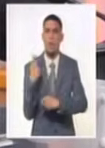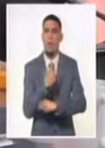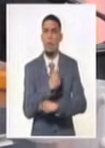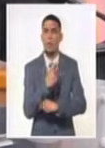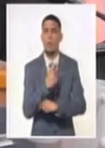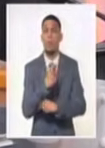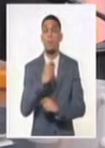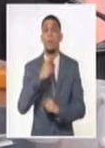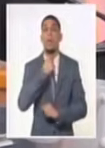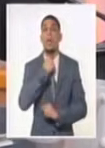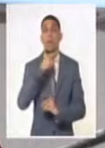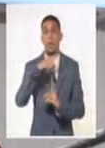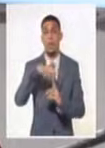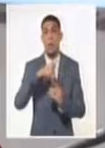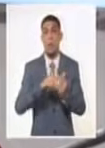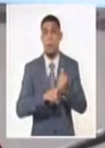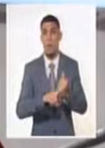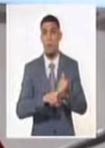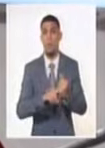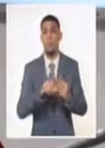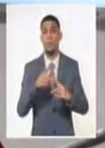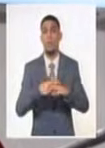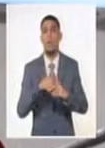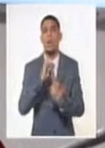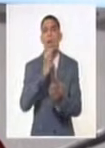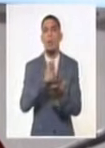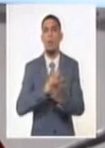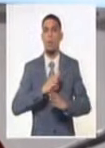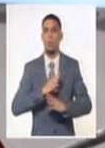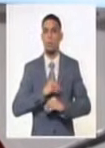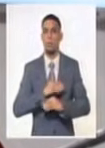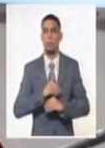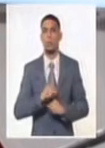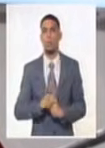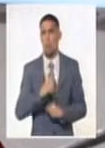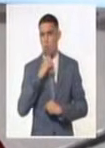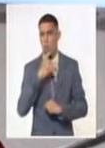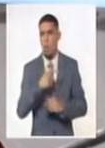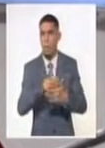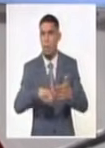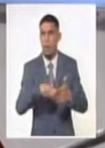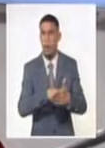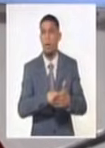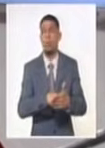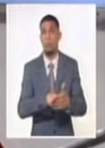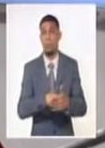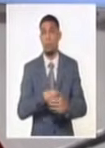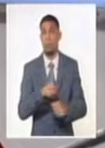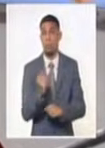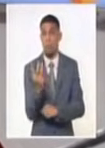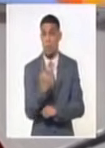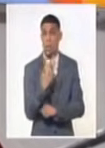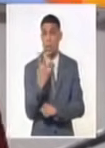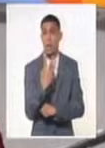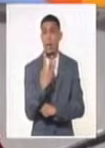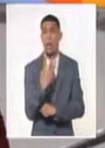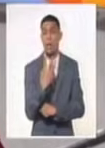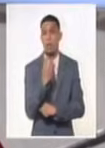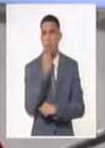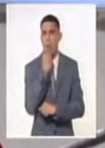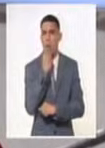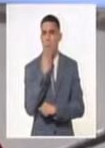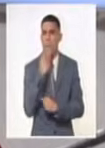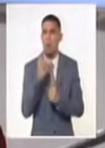ETP y las escuelas pedagógicas para nuestro caso, que francamente estamos, yo digo, en alguna ventaja porque para el momento en que